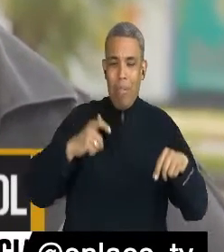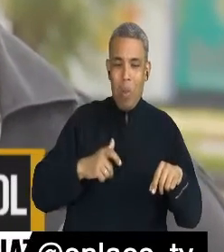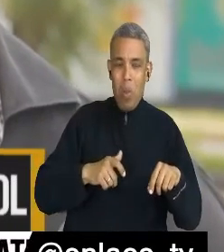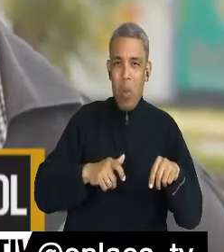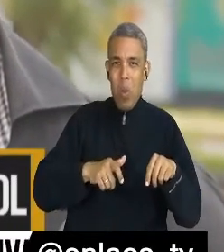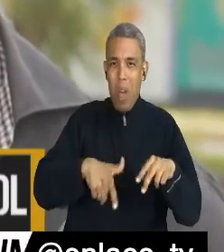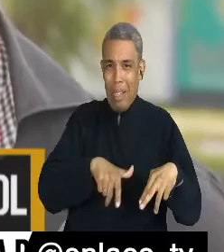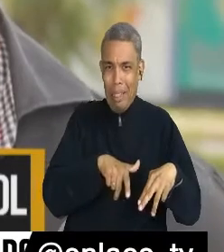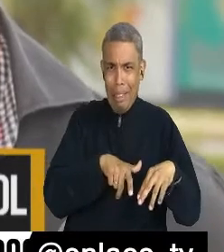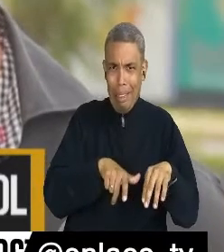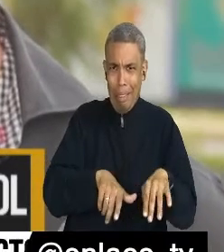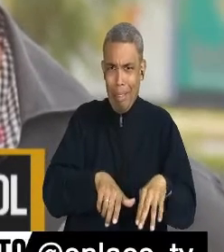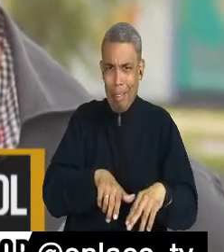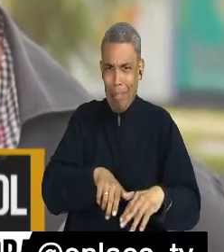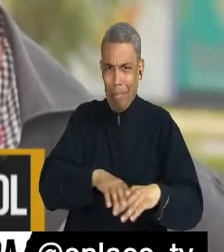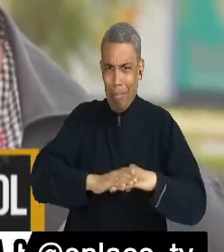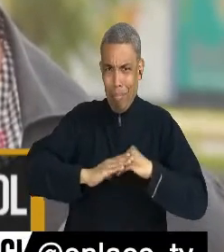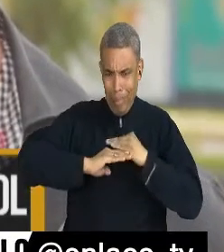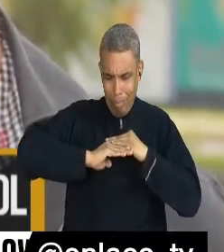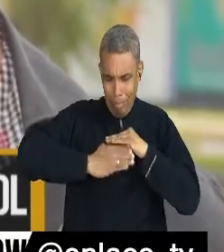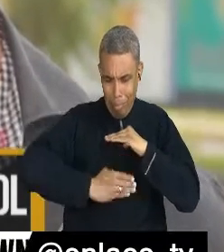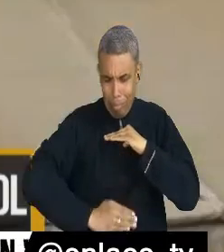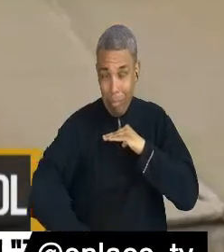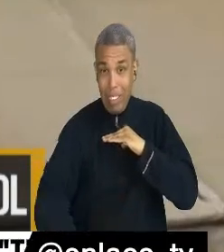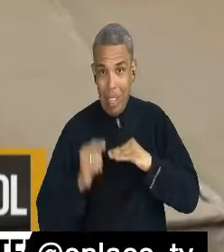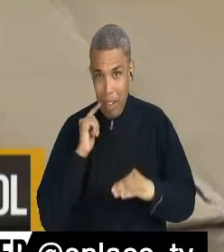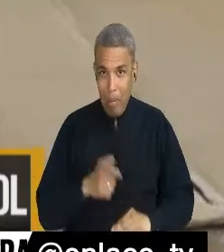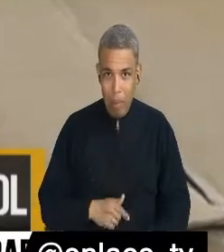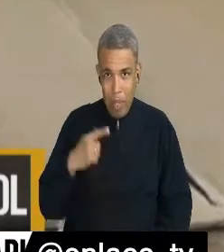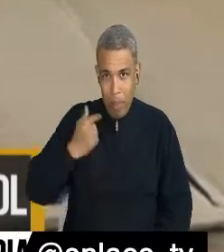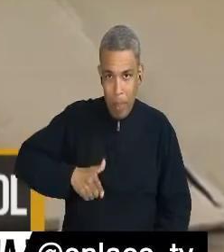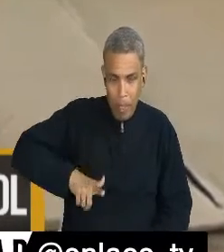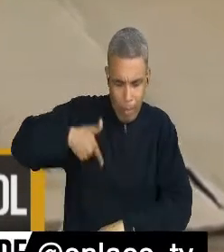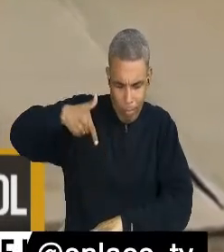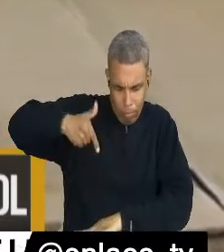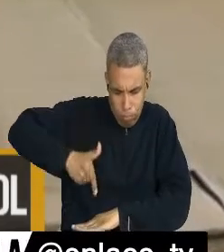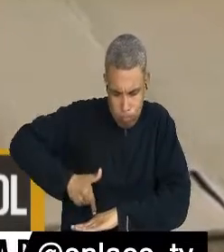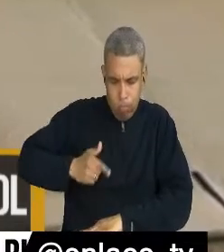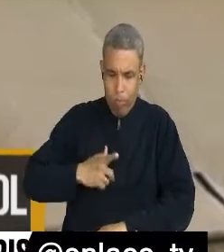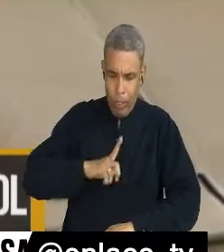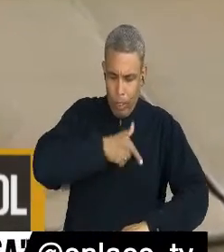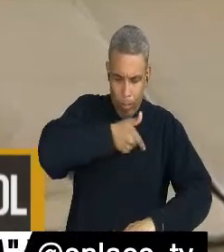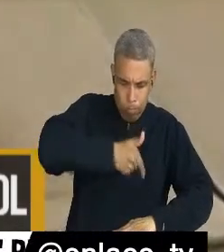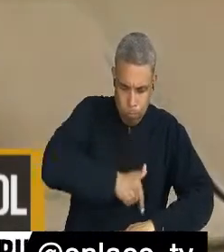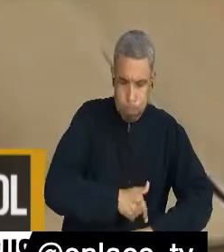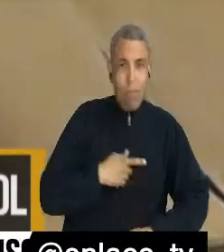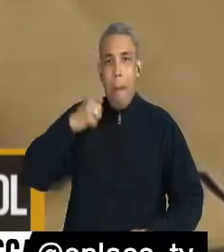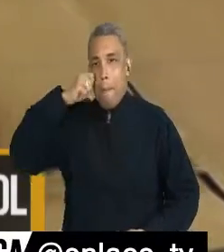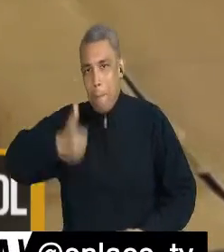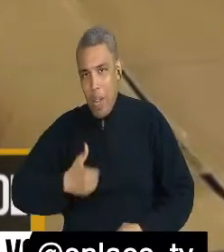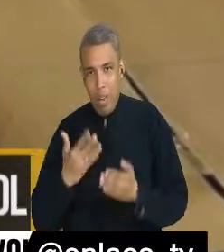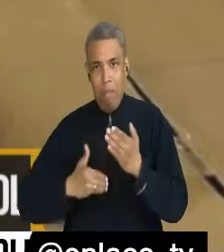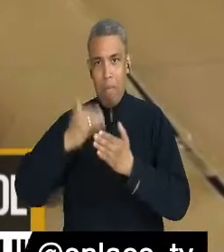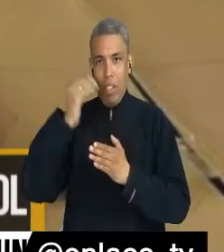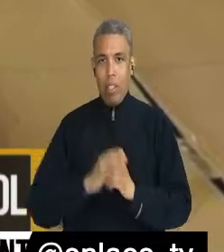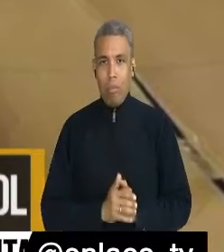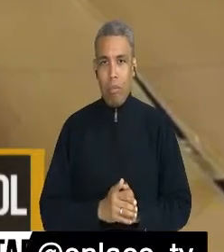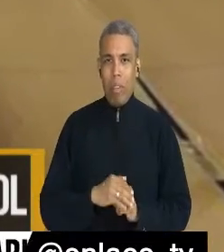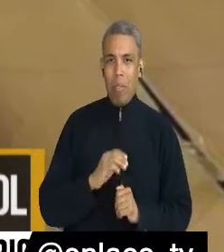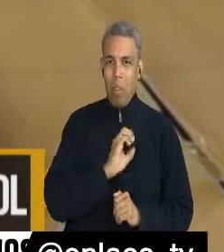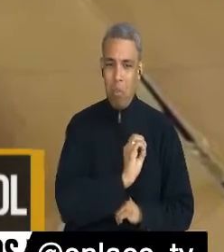los huecos necesarios y la instalación asimismo de la silletería tanto las tribunas oriental como la occidental del estadio de fútbol daniel villa zapata